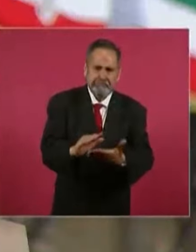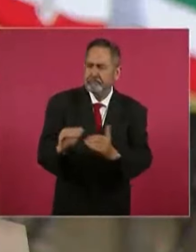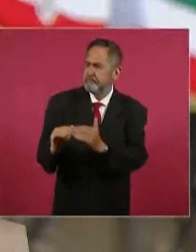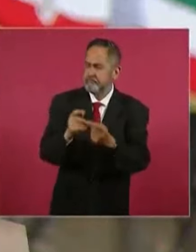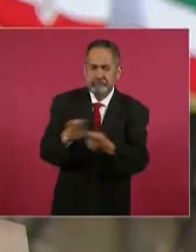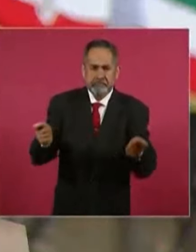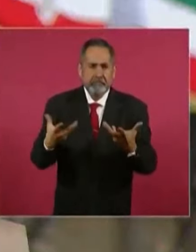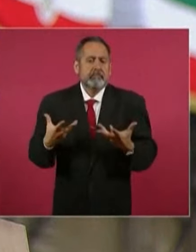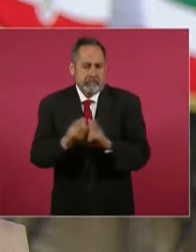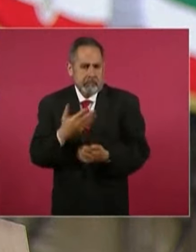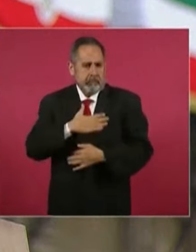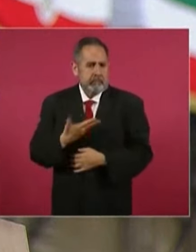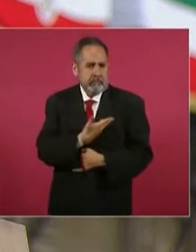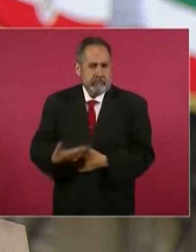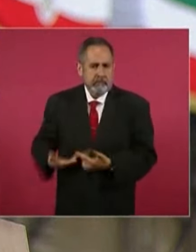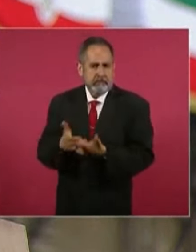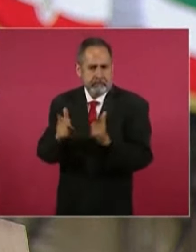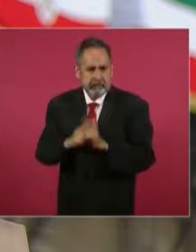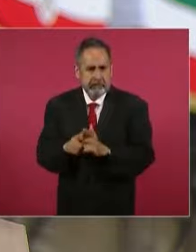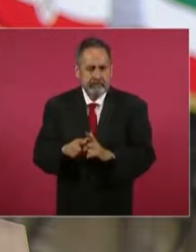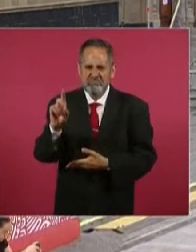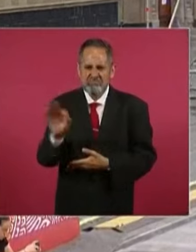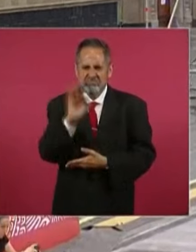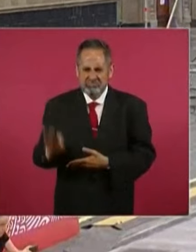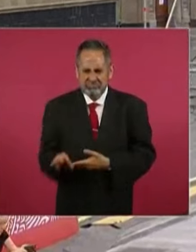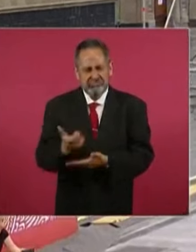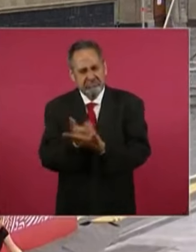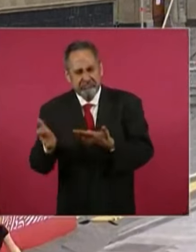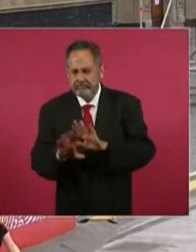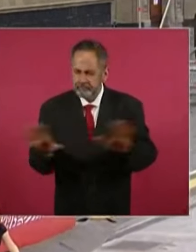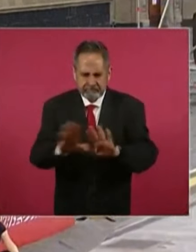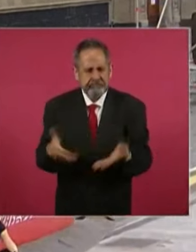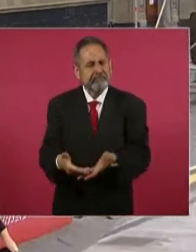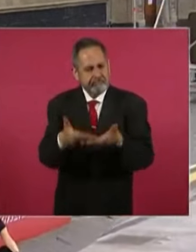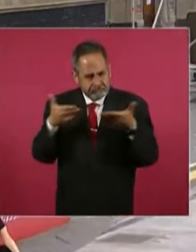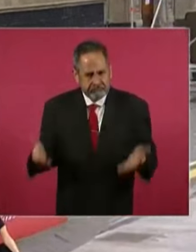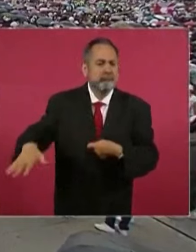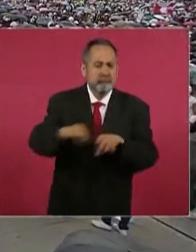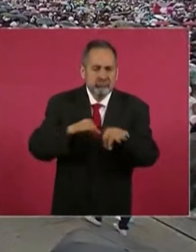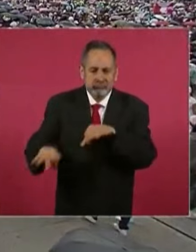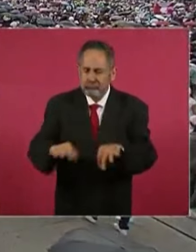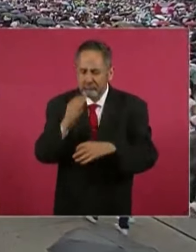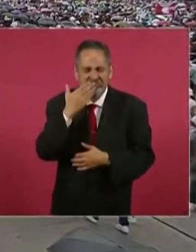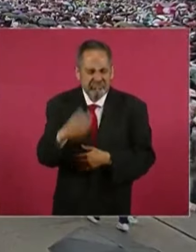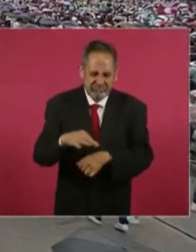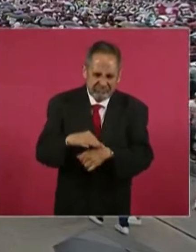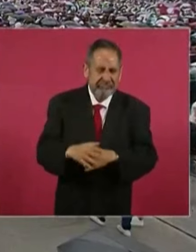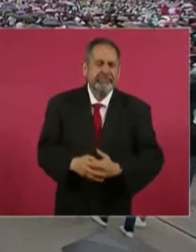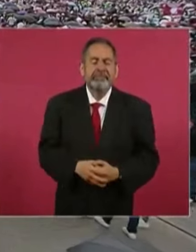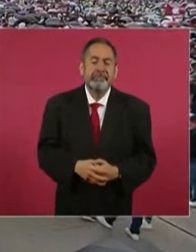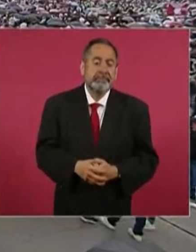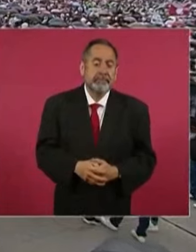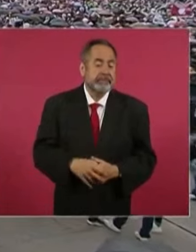desató además una huelga de los trabajadores del sector. El gobierno izquierdista alega que busca acabar con los privilegios del